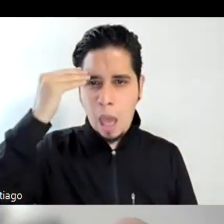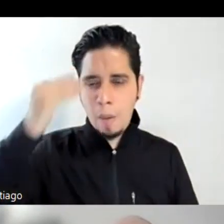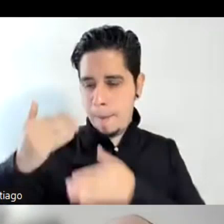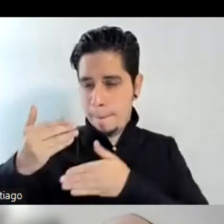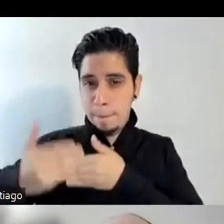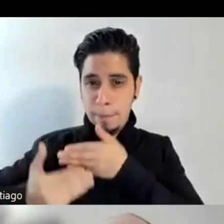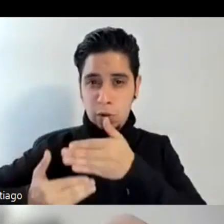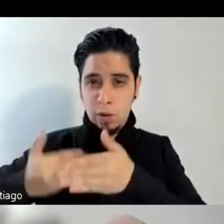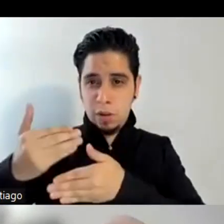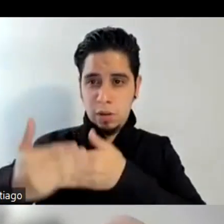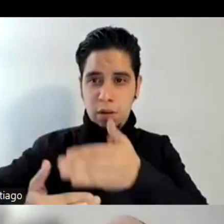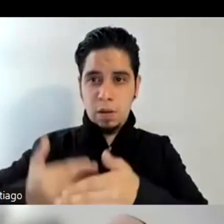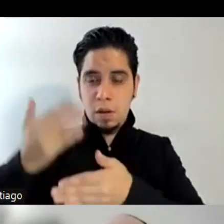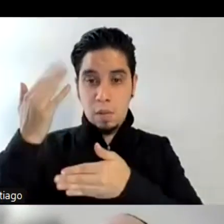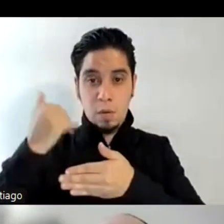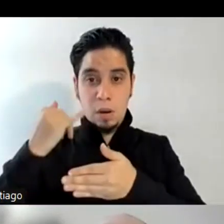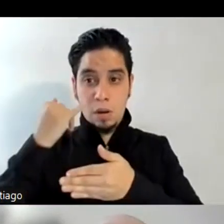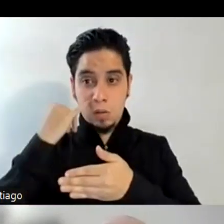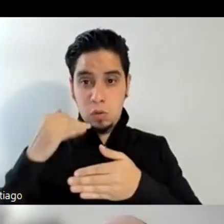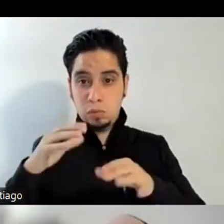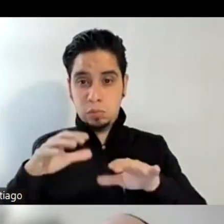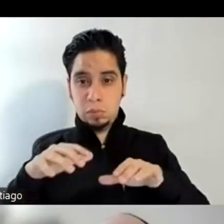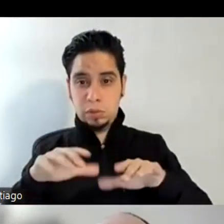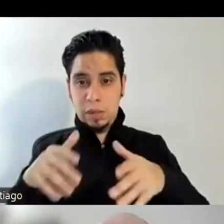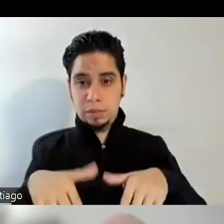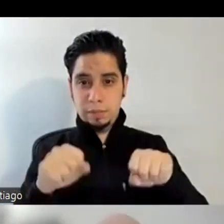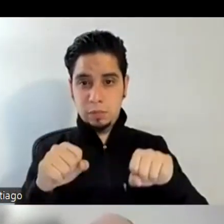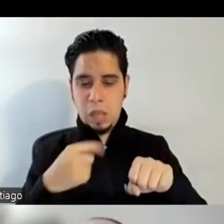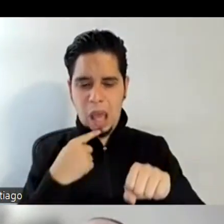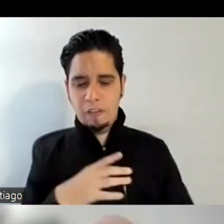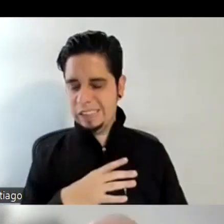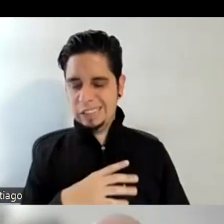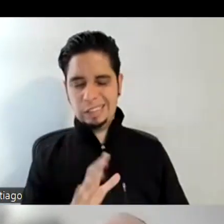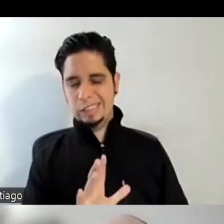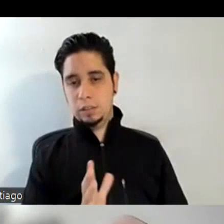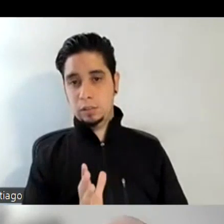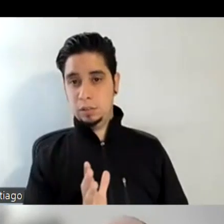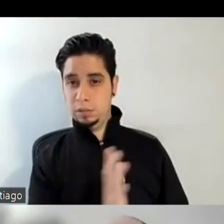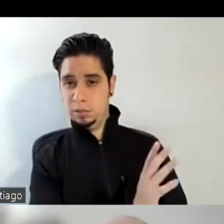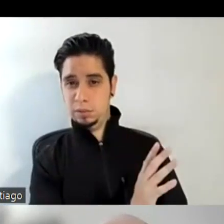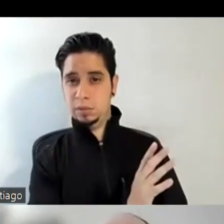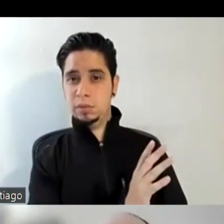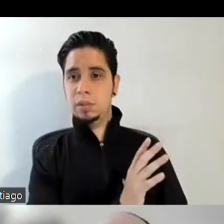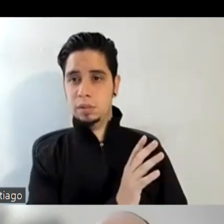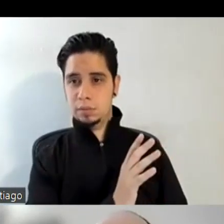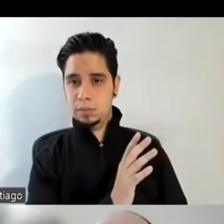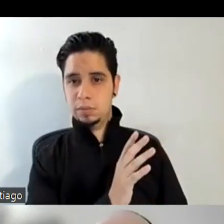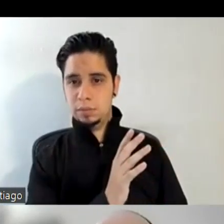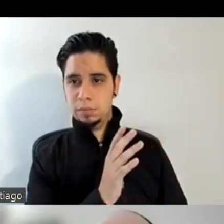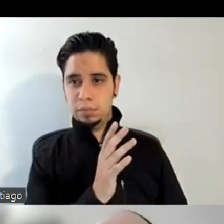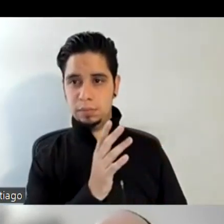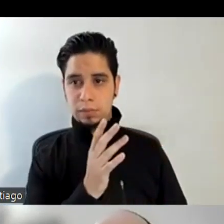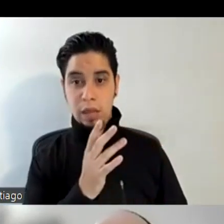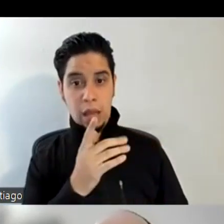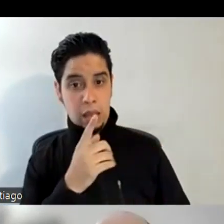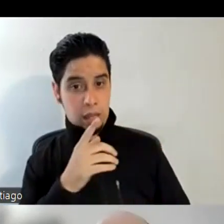Claro. Sí, sí. Porque si coges la clase y dices, ya, esto no es para mí, pues mira, yo creo que tú vas a mirar con otros ojos a partir de ese momento al que